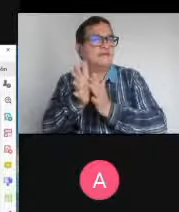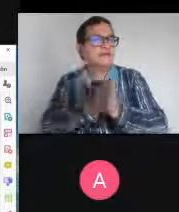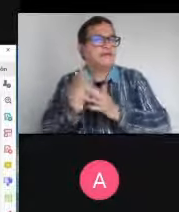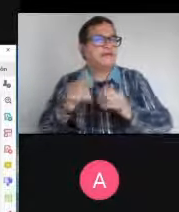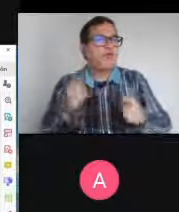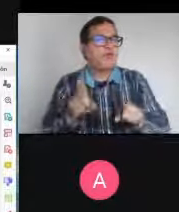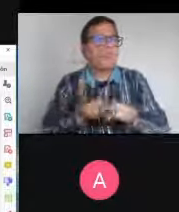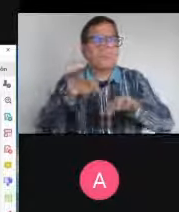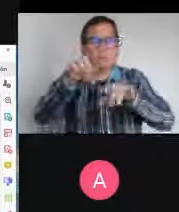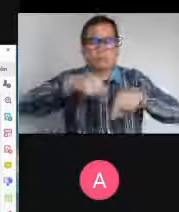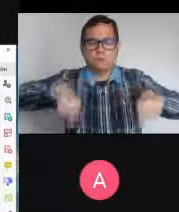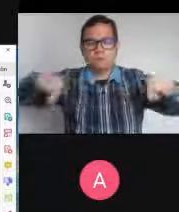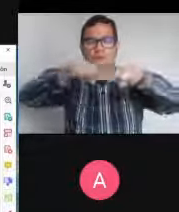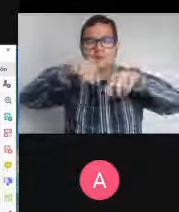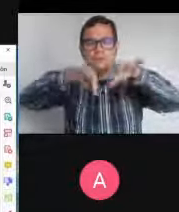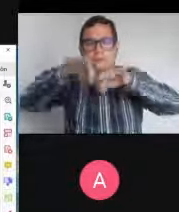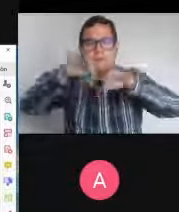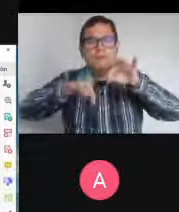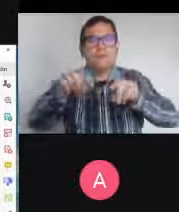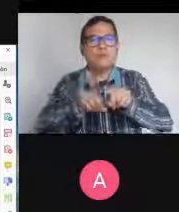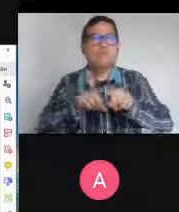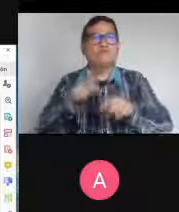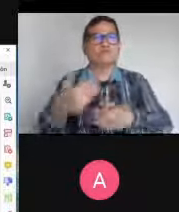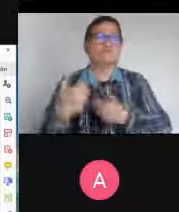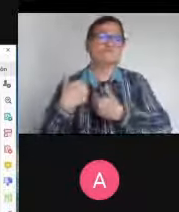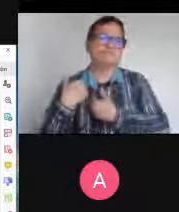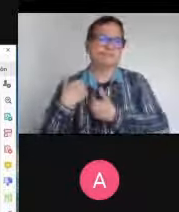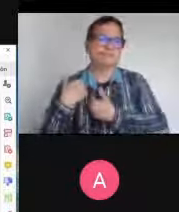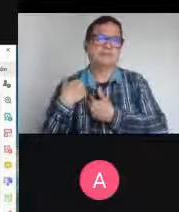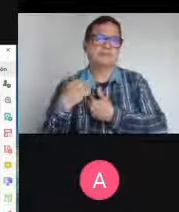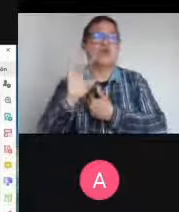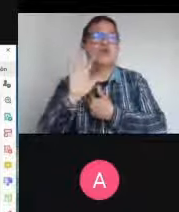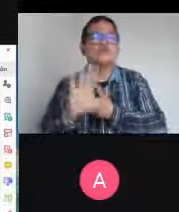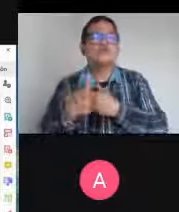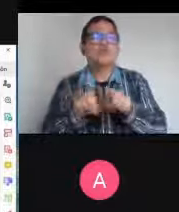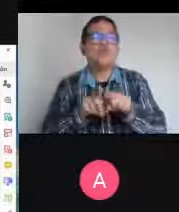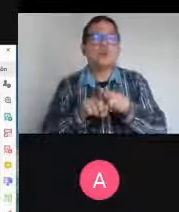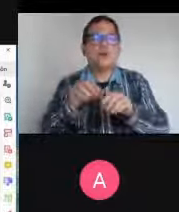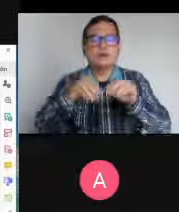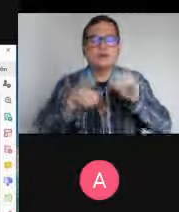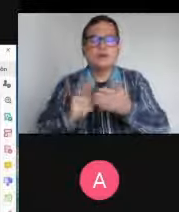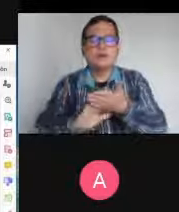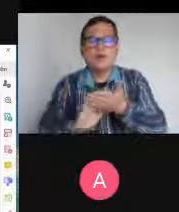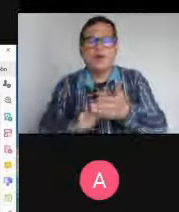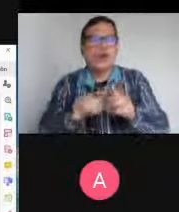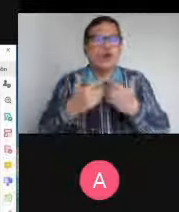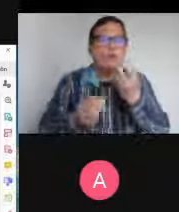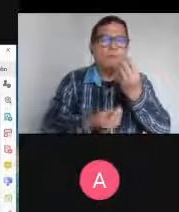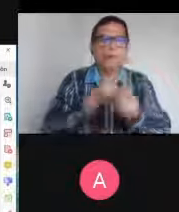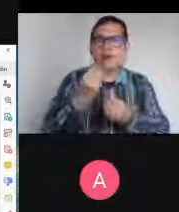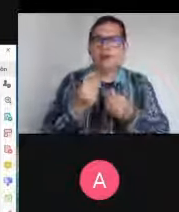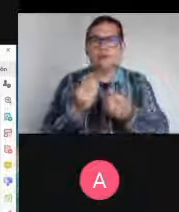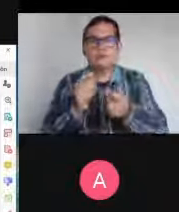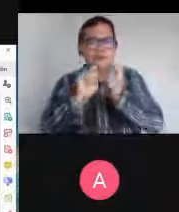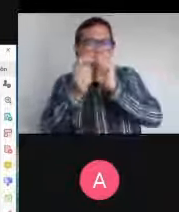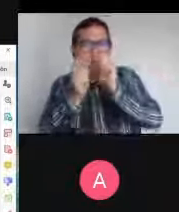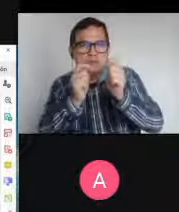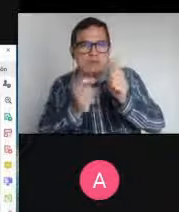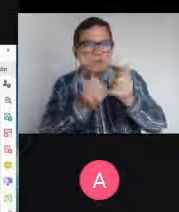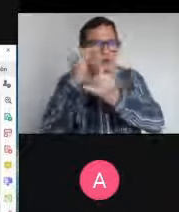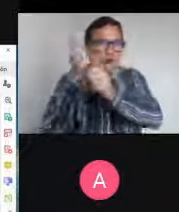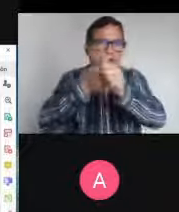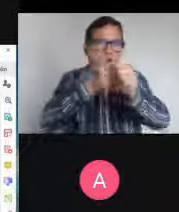pues el montaje del circuito que les corresponde, su funcionamiento, los elementos que lo componen, qué función cumplen cada uno de